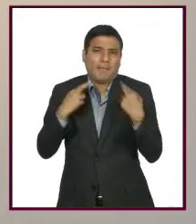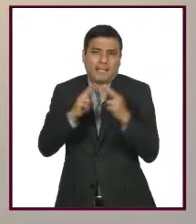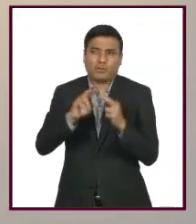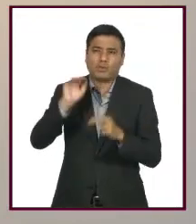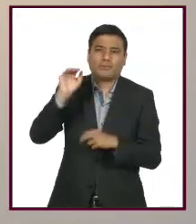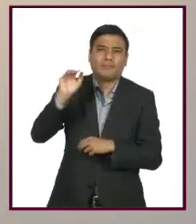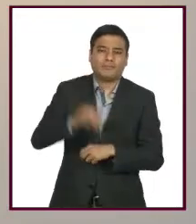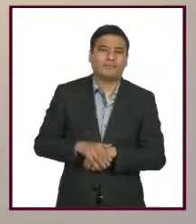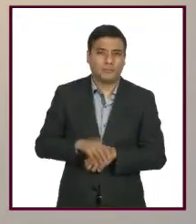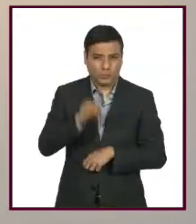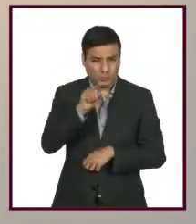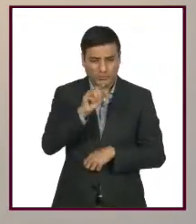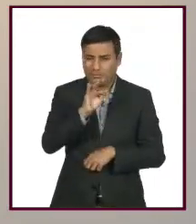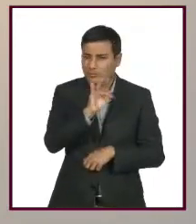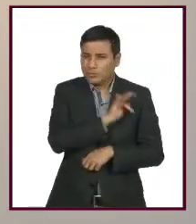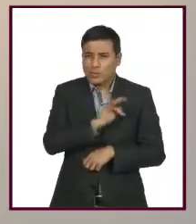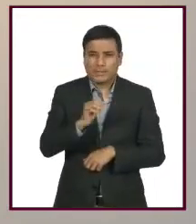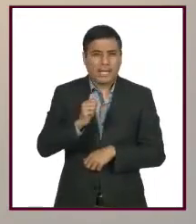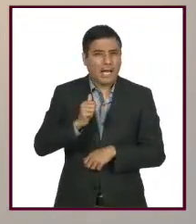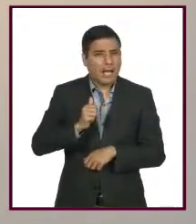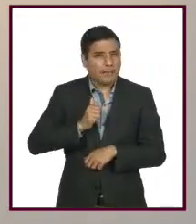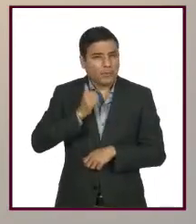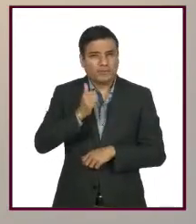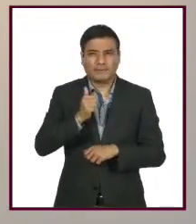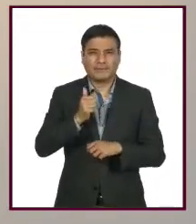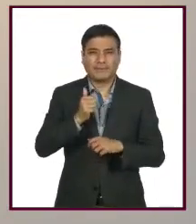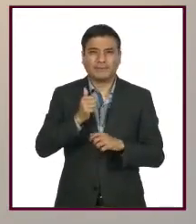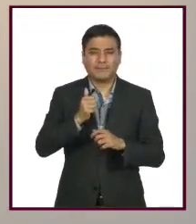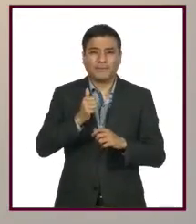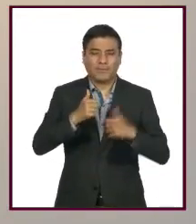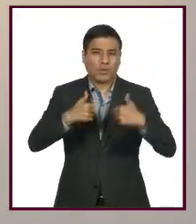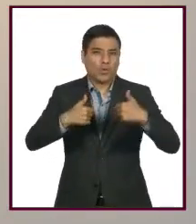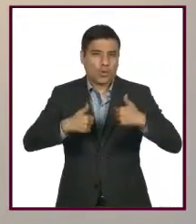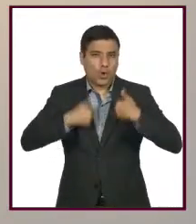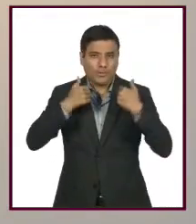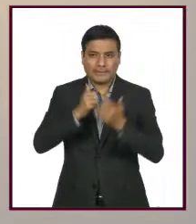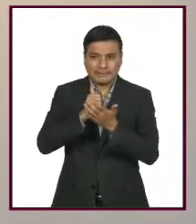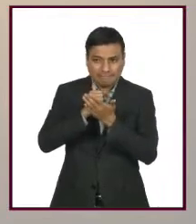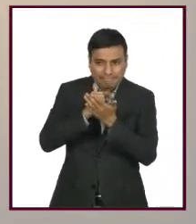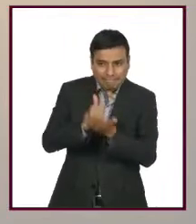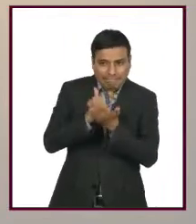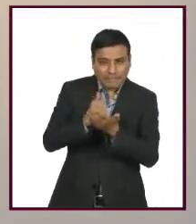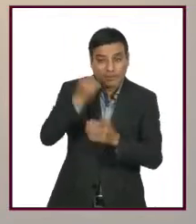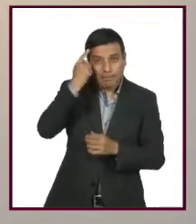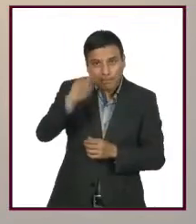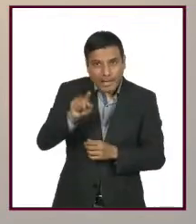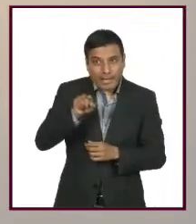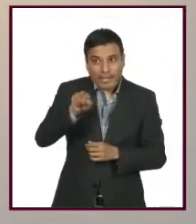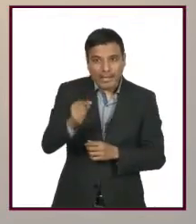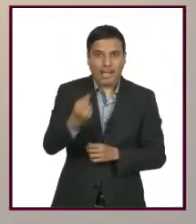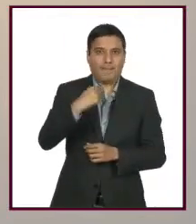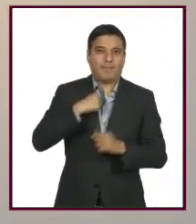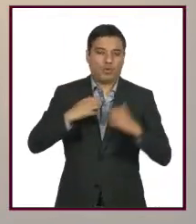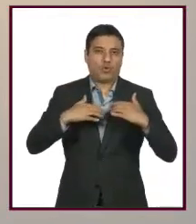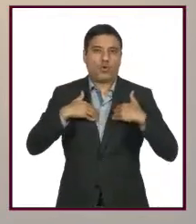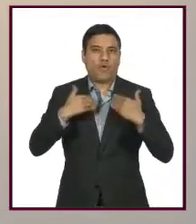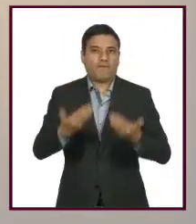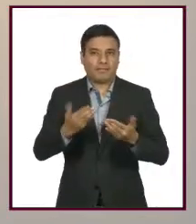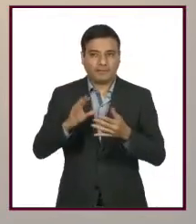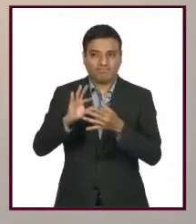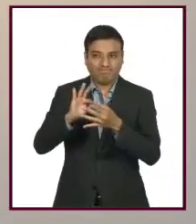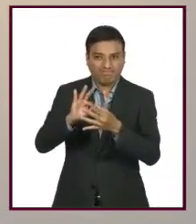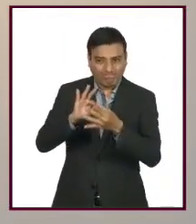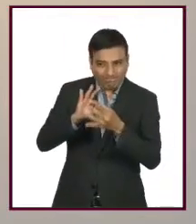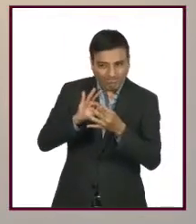esos momentos y esas oportunidades que tienen los docentes para poder generar esa confianza, ese vínculo con las y los